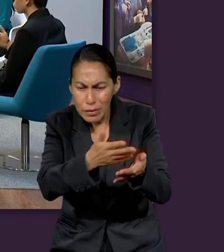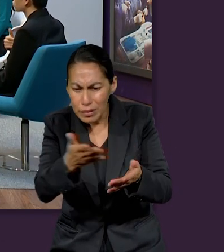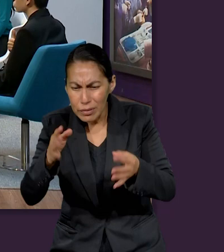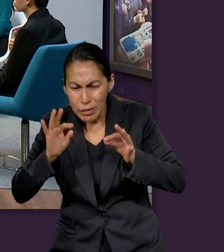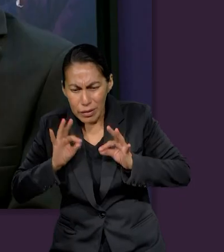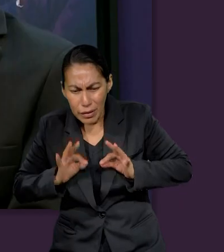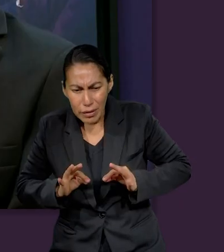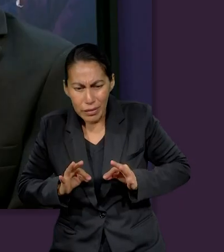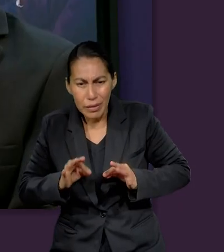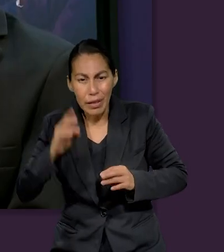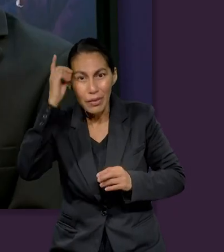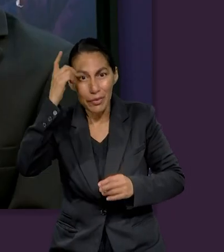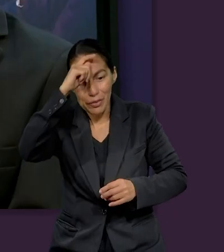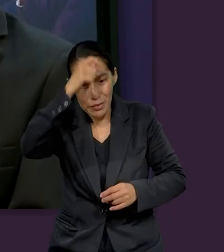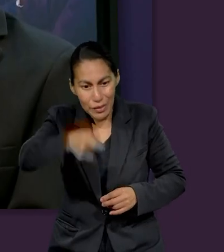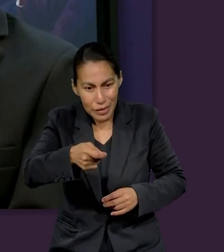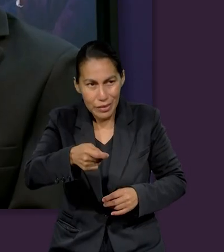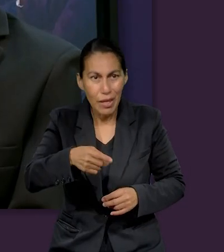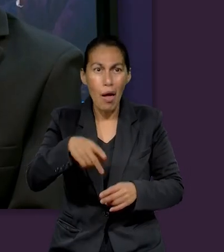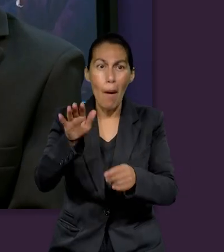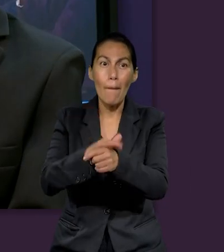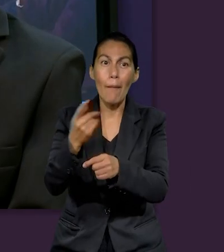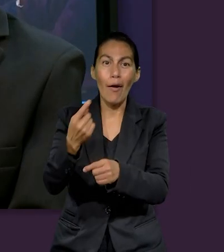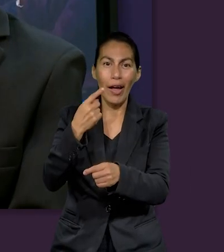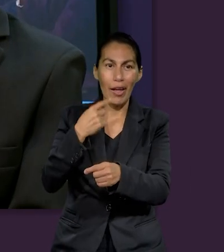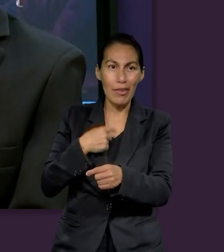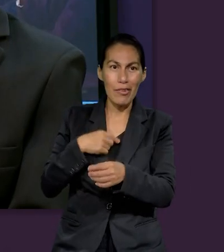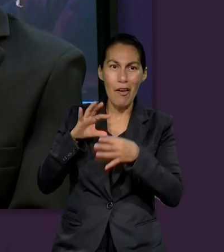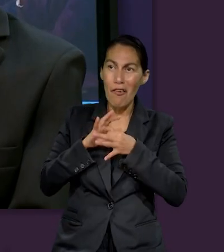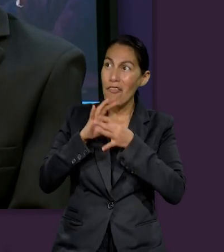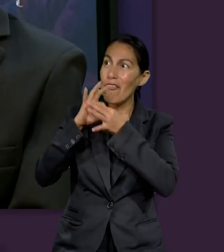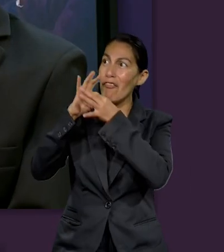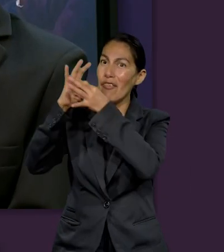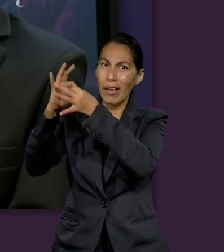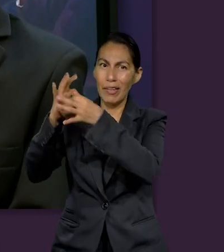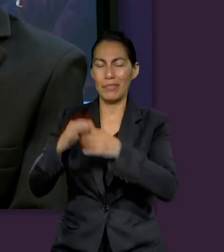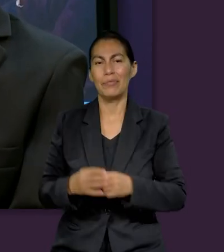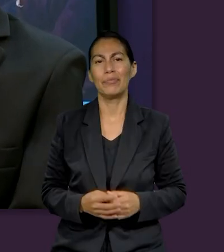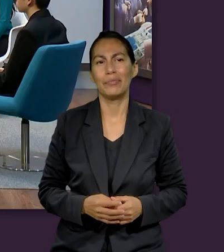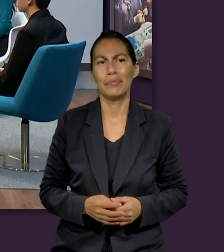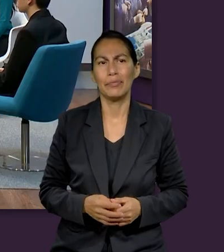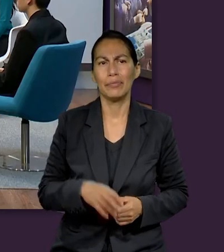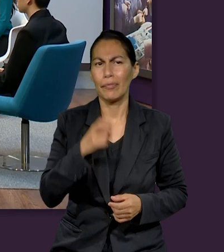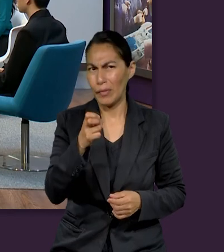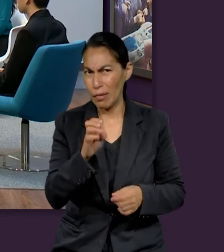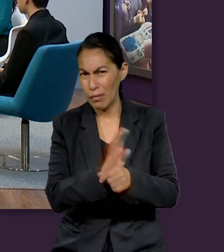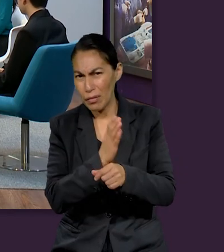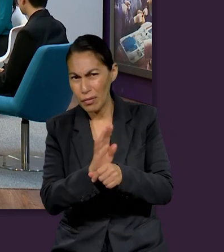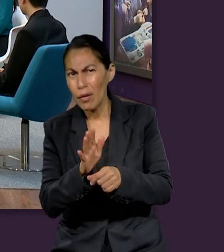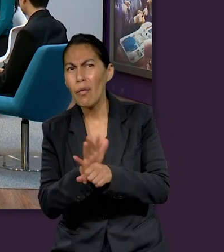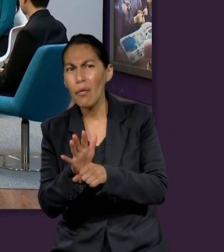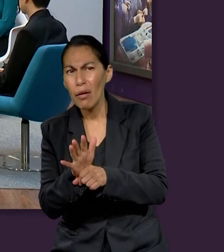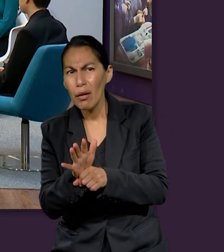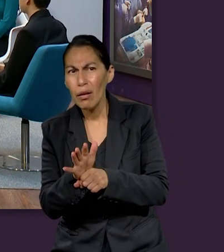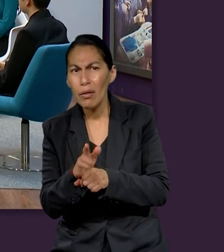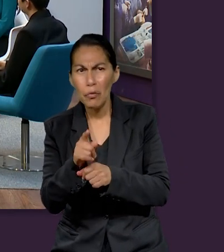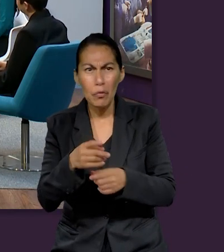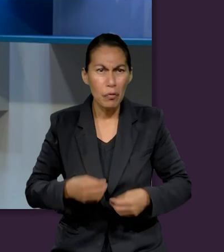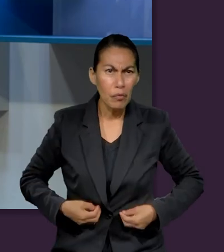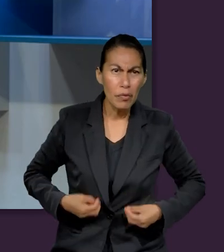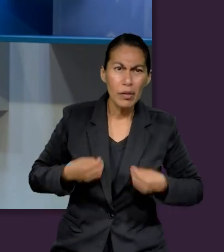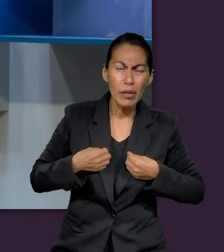nosotros somos canal de bendición a fin de cuenta porque Dios es el que termina dando esos recursos qué beneficio tiene para tu